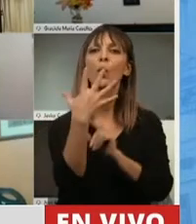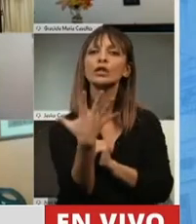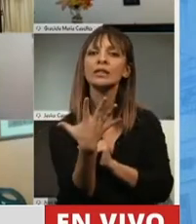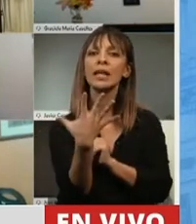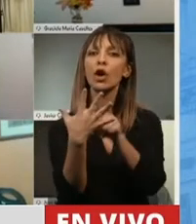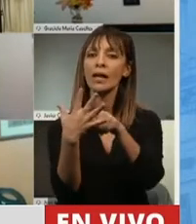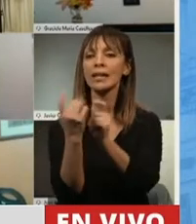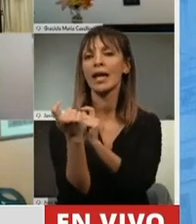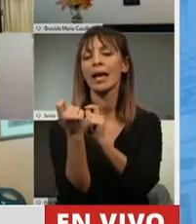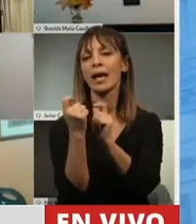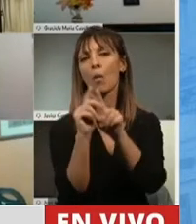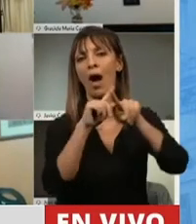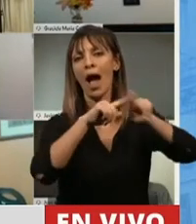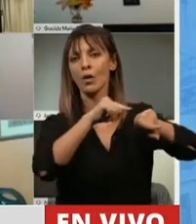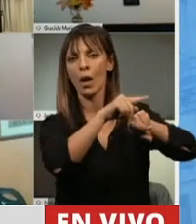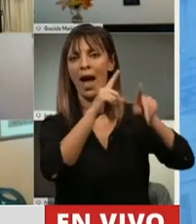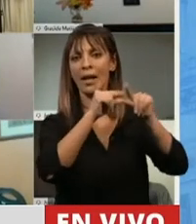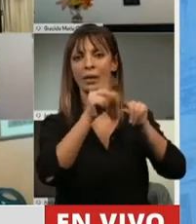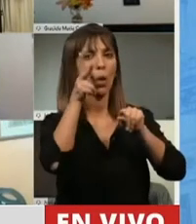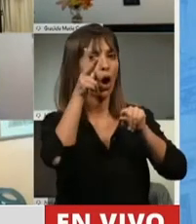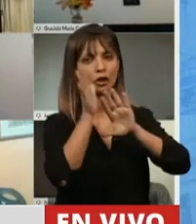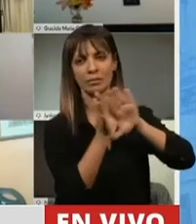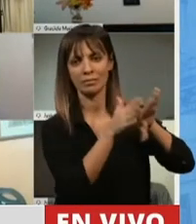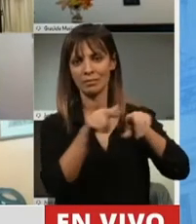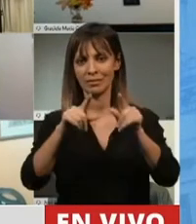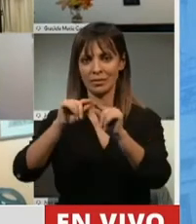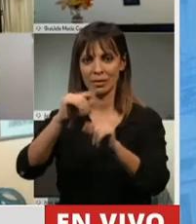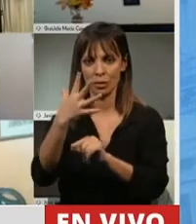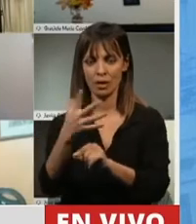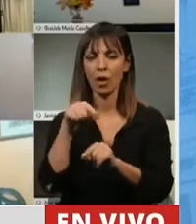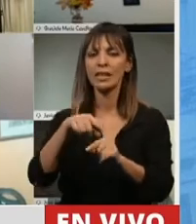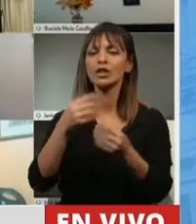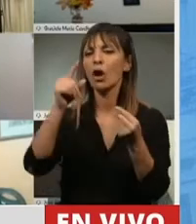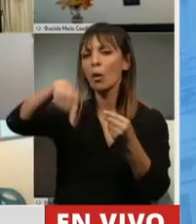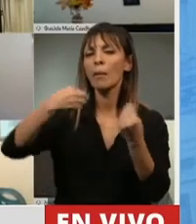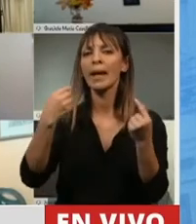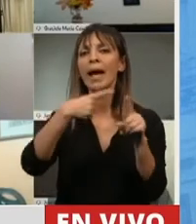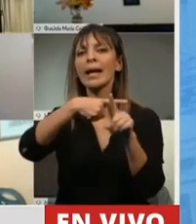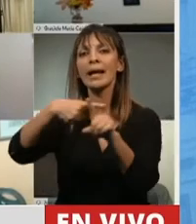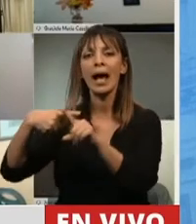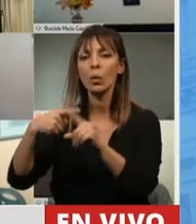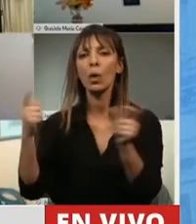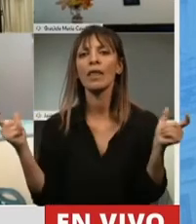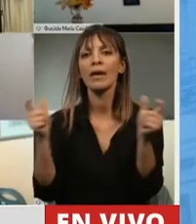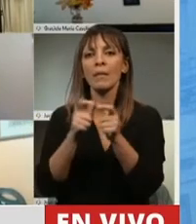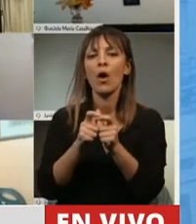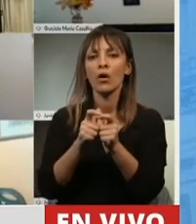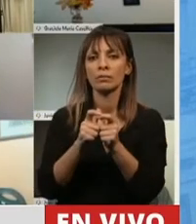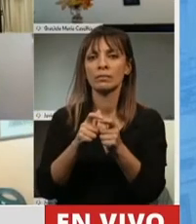octavo, de las contribuciones patronales, tiene que ver con el cálculo del bono de crédito fiscal